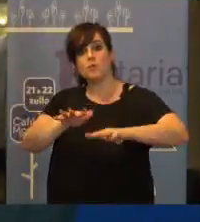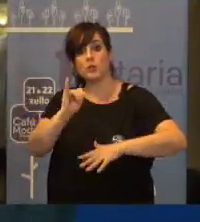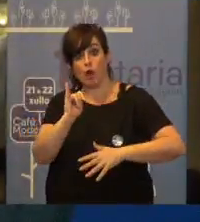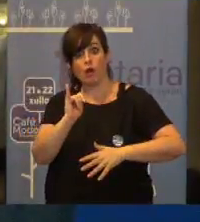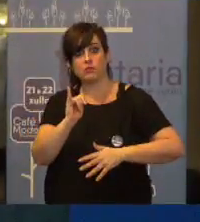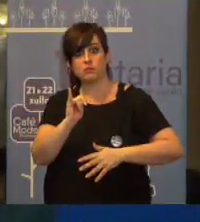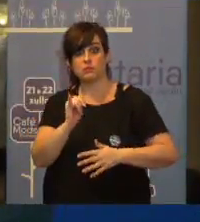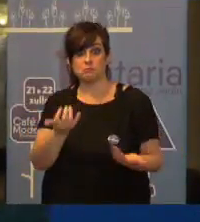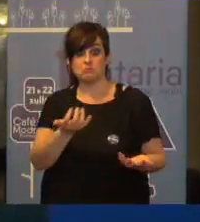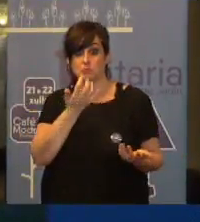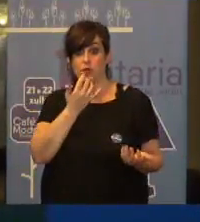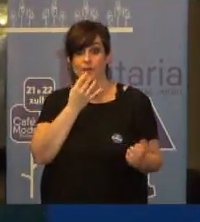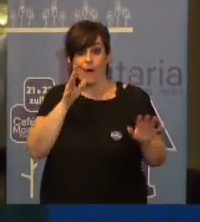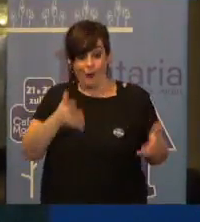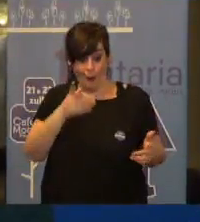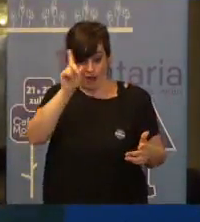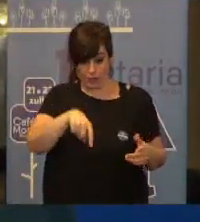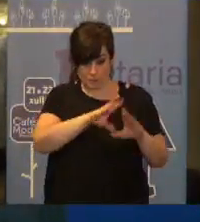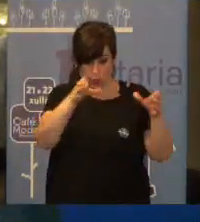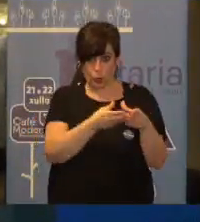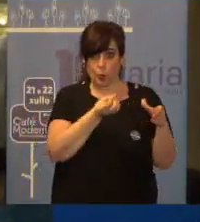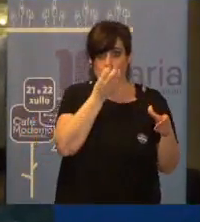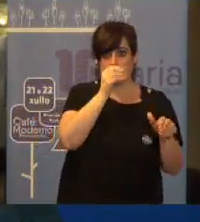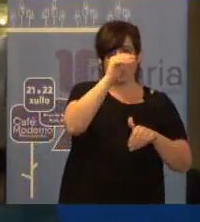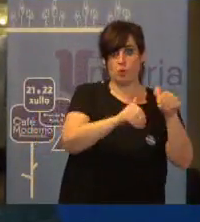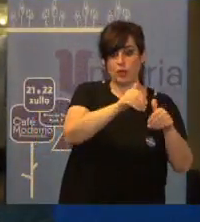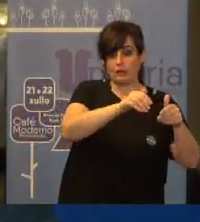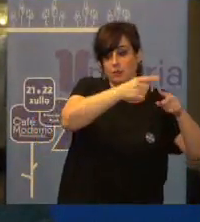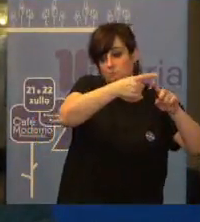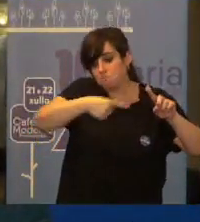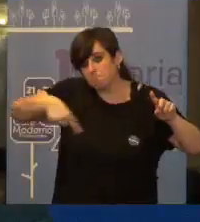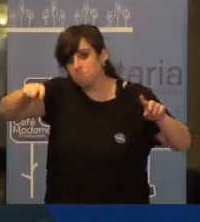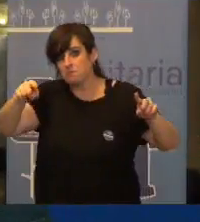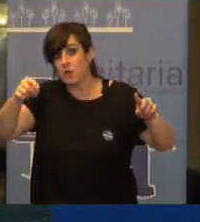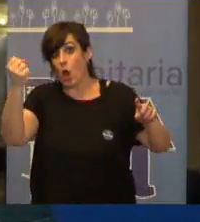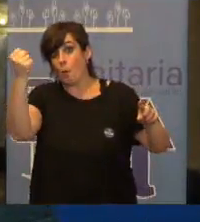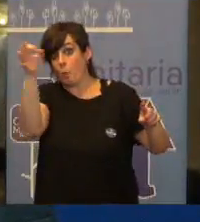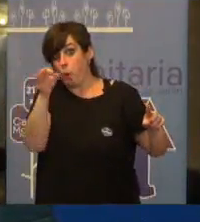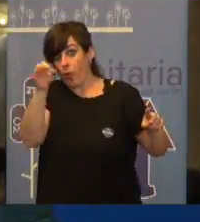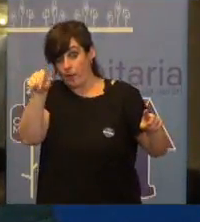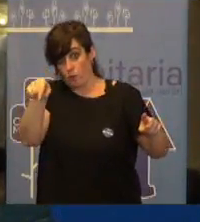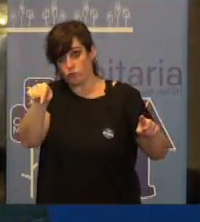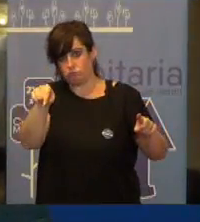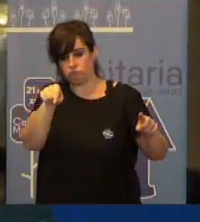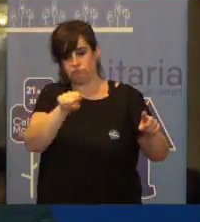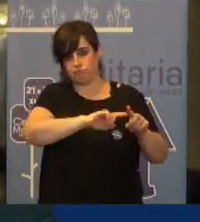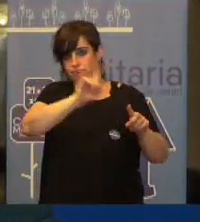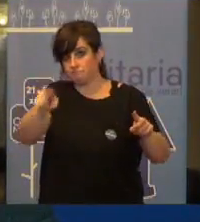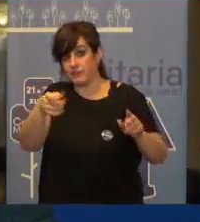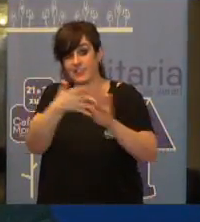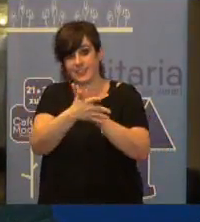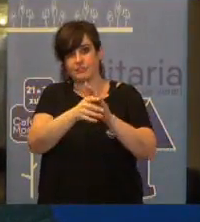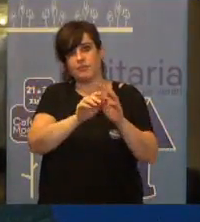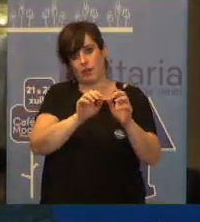PSOE a Podemos, pois se volve ao revés. Pero, en fin, o argumento central é este, repito. No medio das